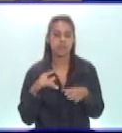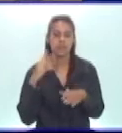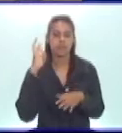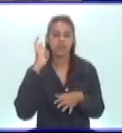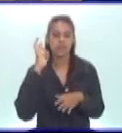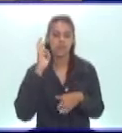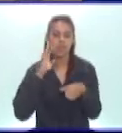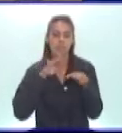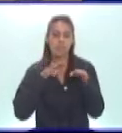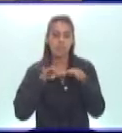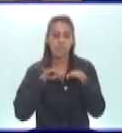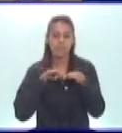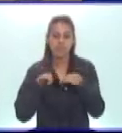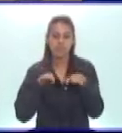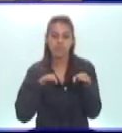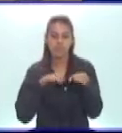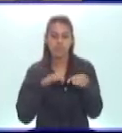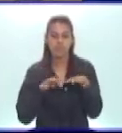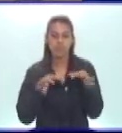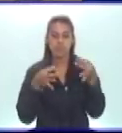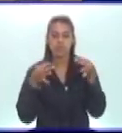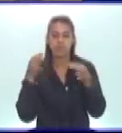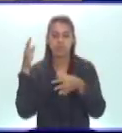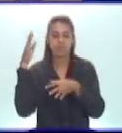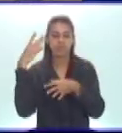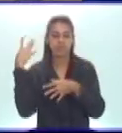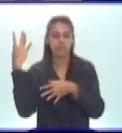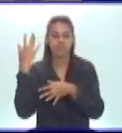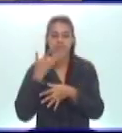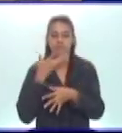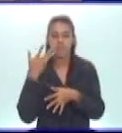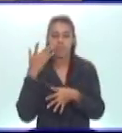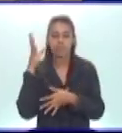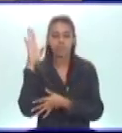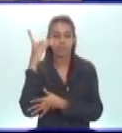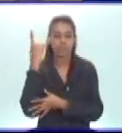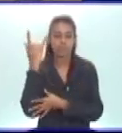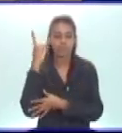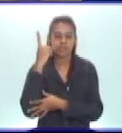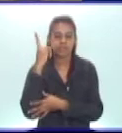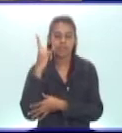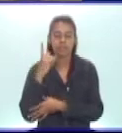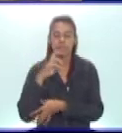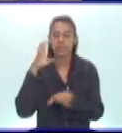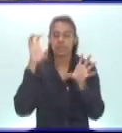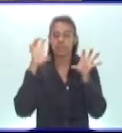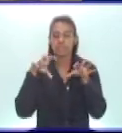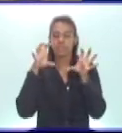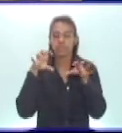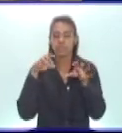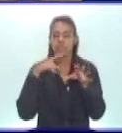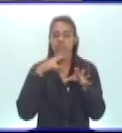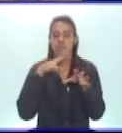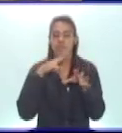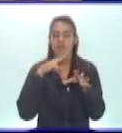el movimiento de las hojas de los árboles o la lluvia, el agua al